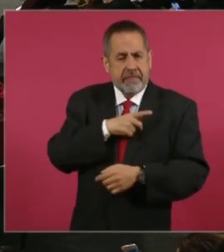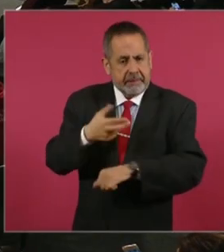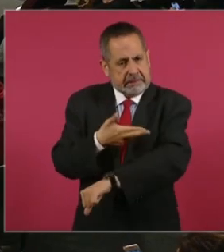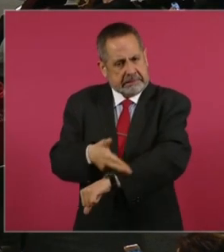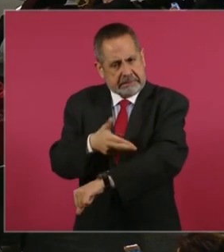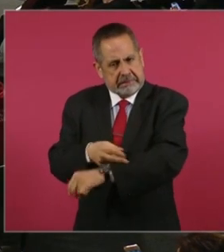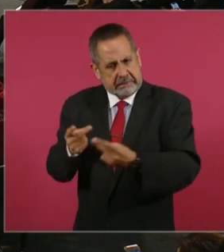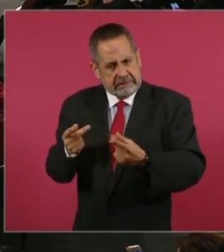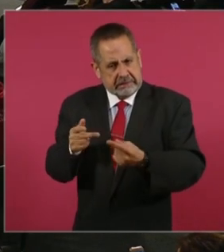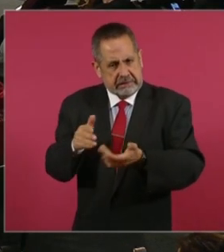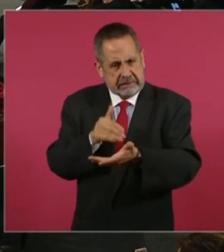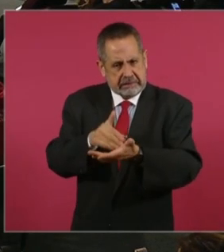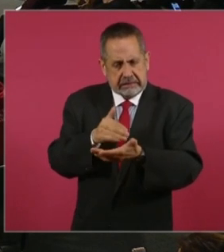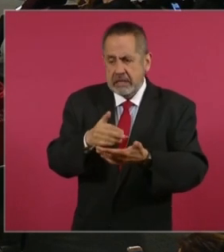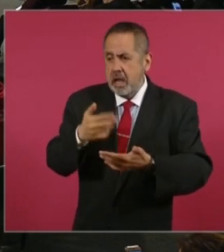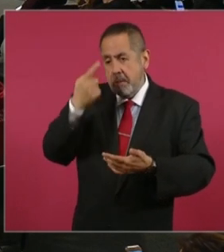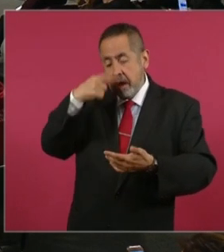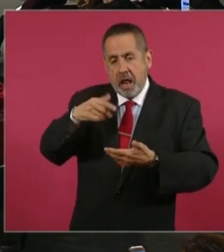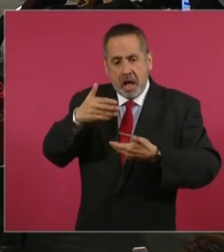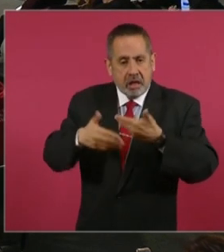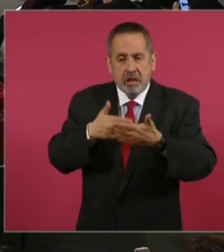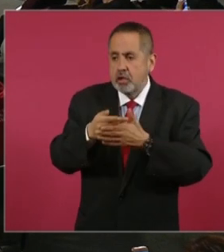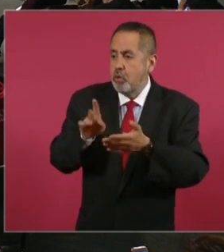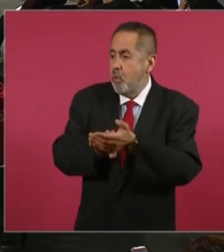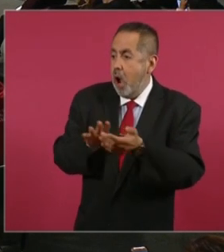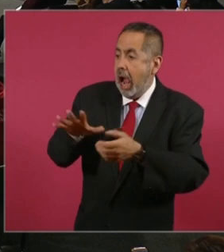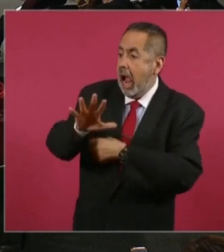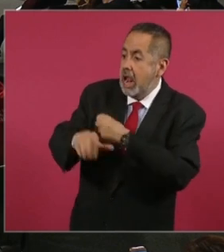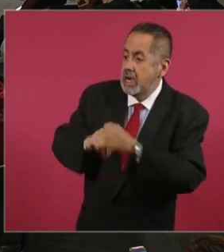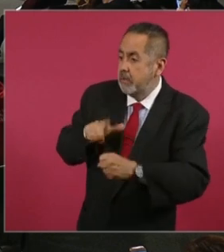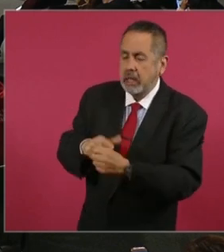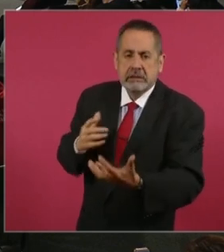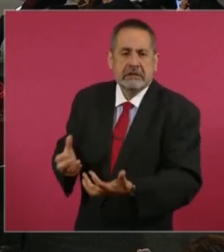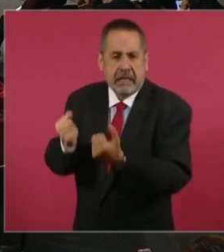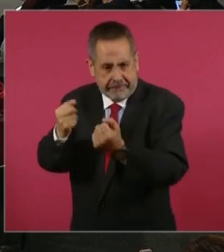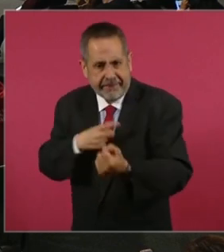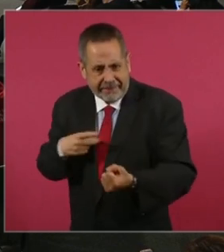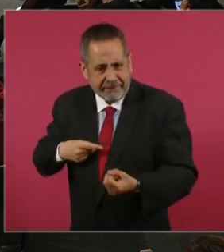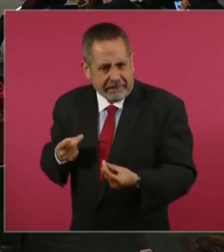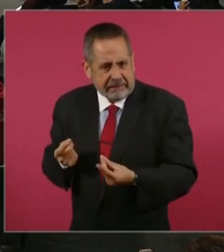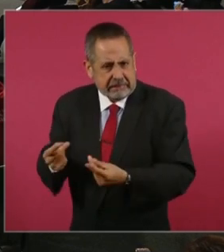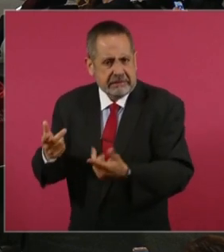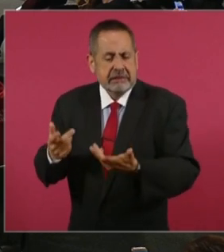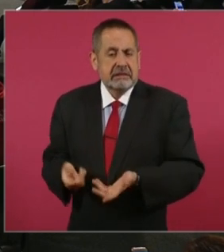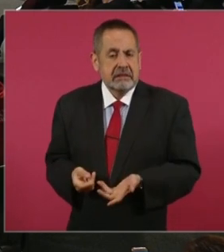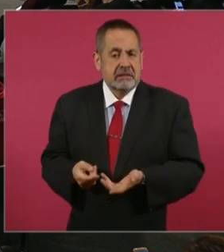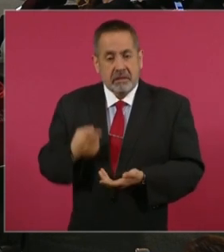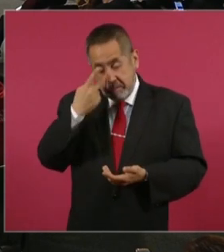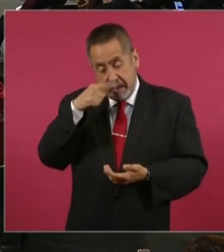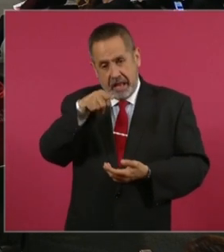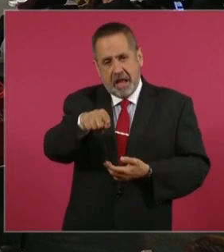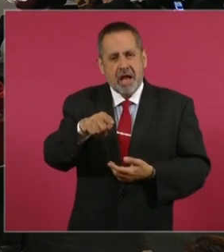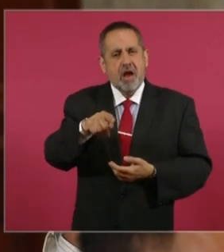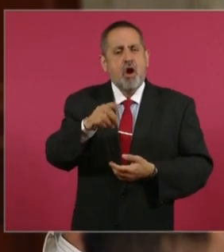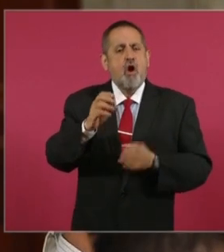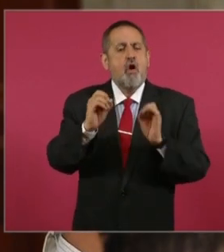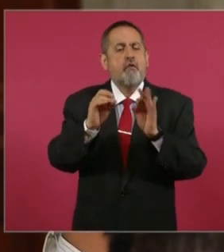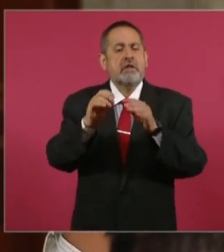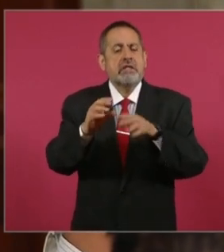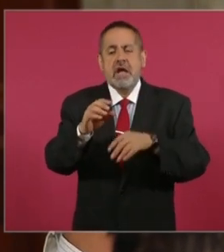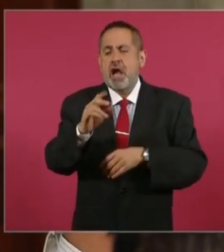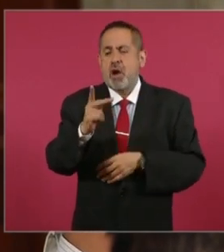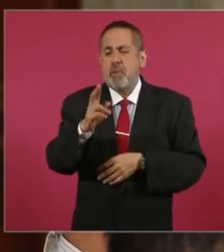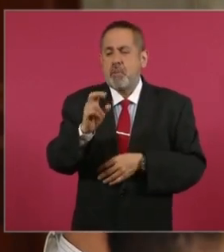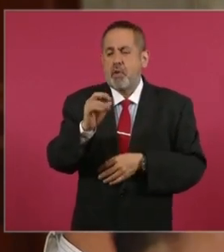a fin de verificar en tiempo y forma cuando de vida se trata, para que su personal de las oficinas centrales, sobre todo